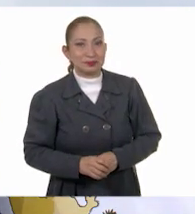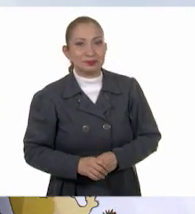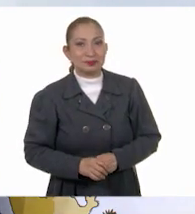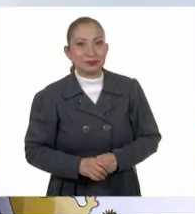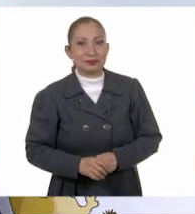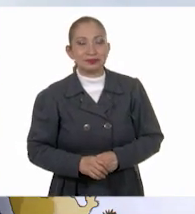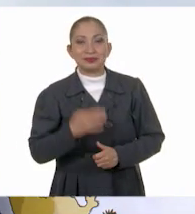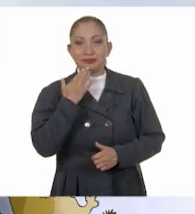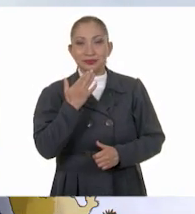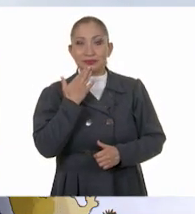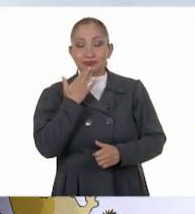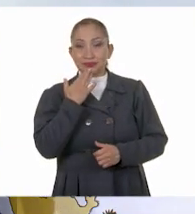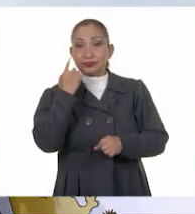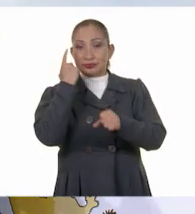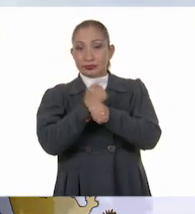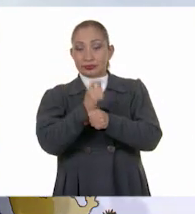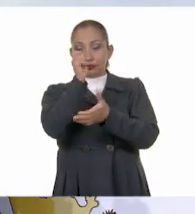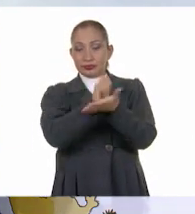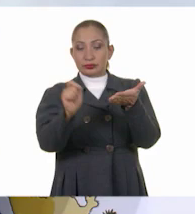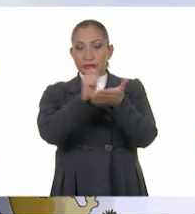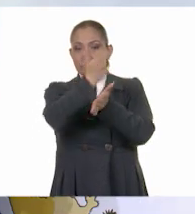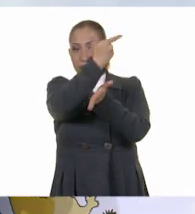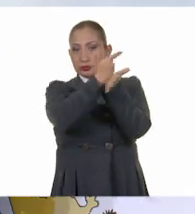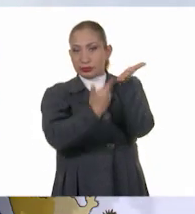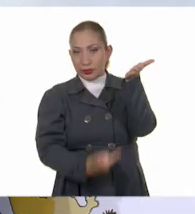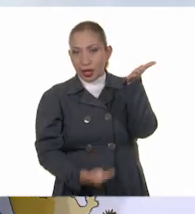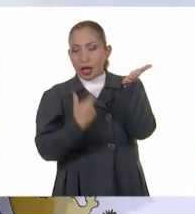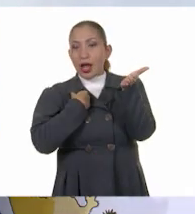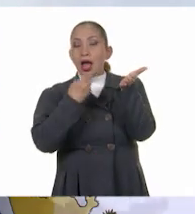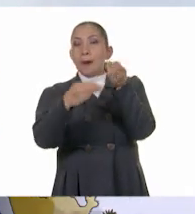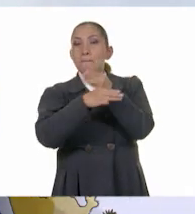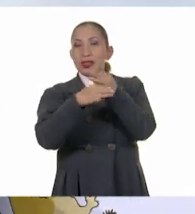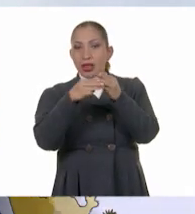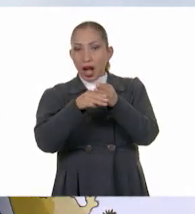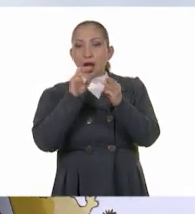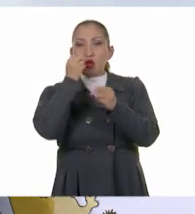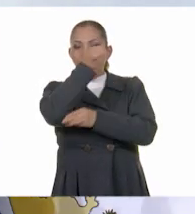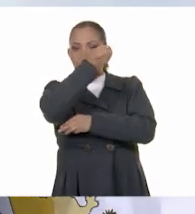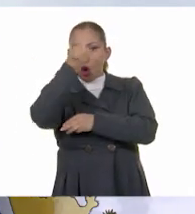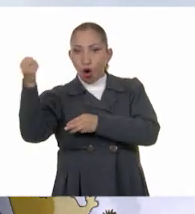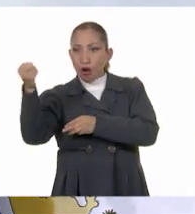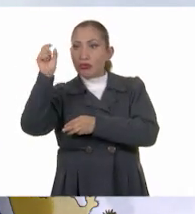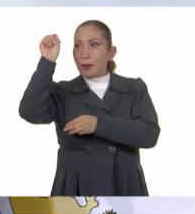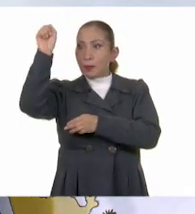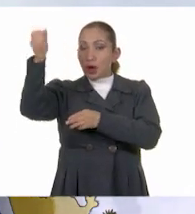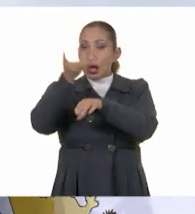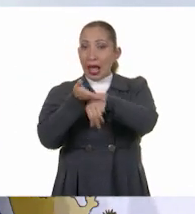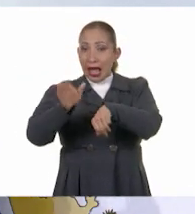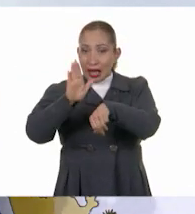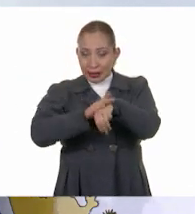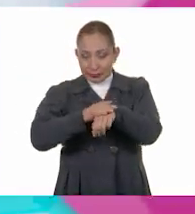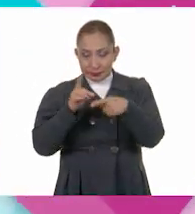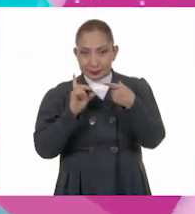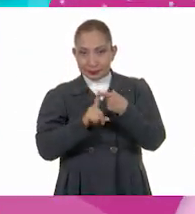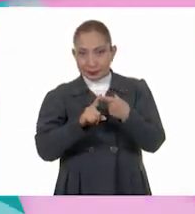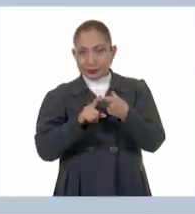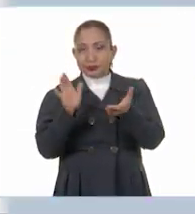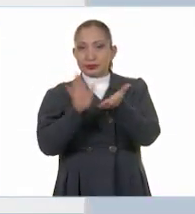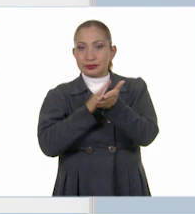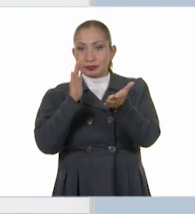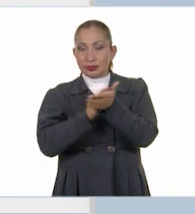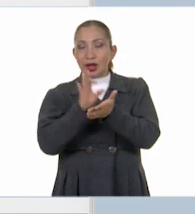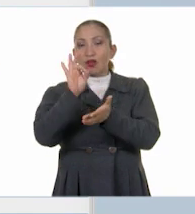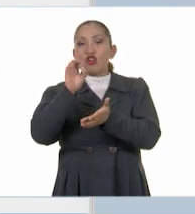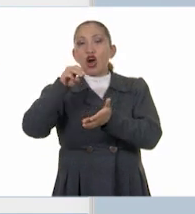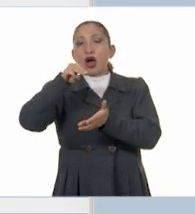Uh-huh. Muy bien. Y primero escribimos los materiales y ahora sí los enlistamos de una forma ordenada. Calcetín, hoja de